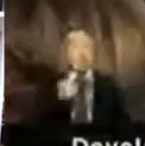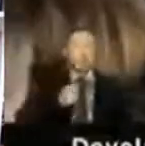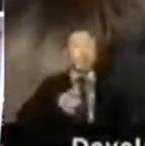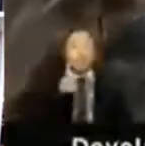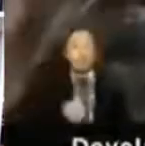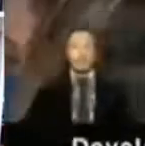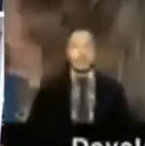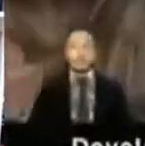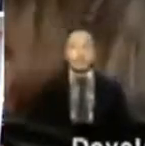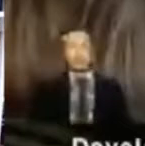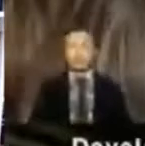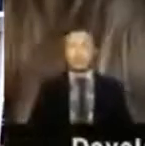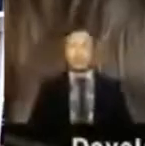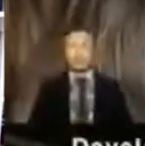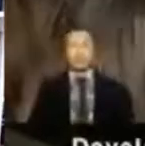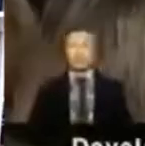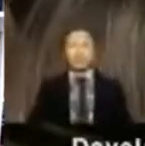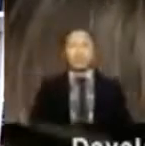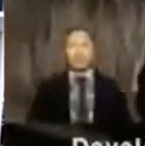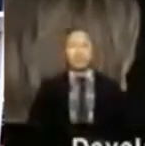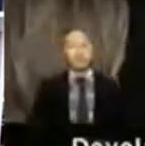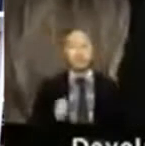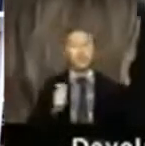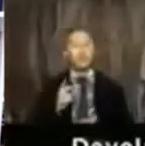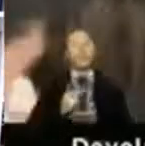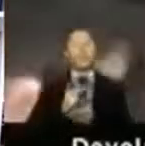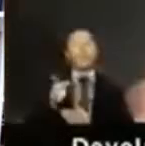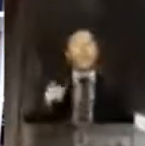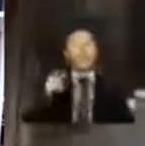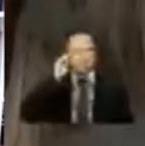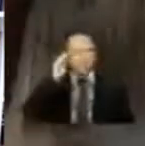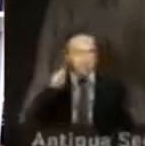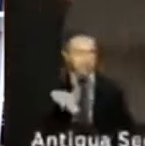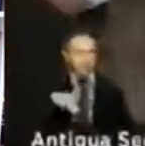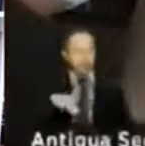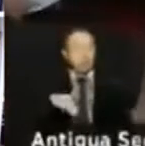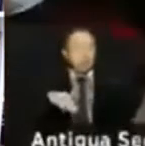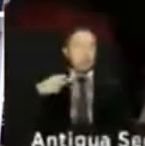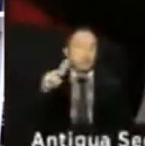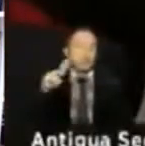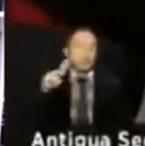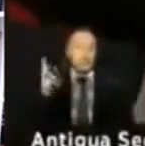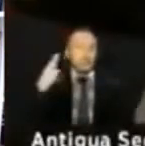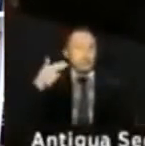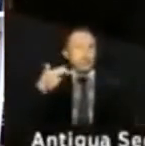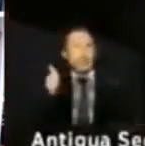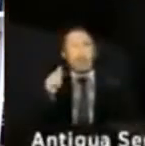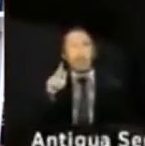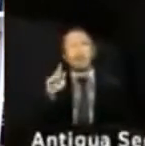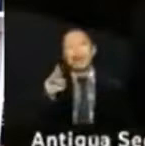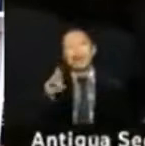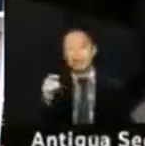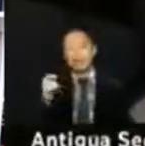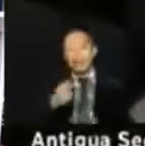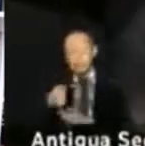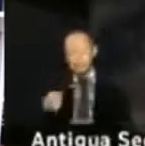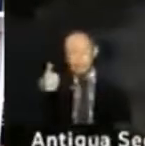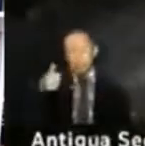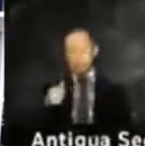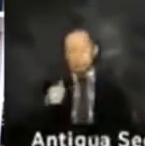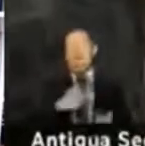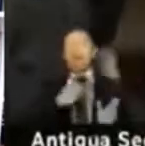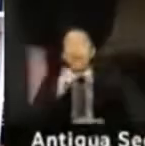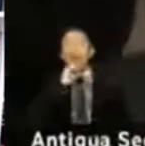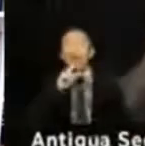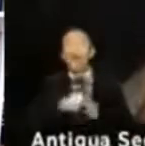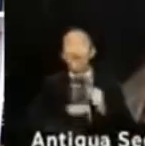Y lo que vimos es que todo el sector eléctrico cayó en manos de unas cuantas empresas